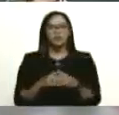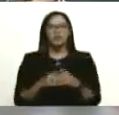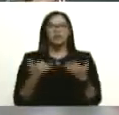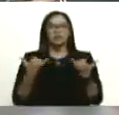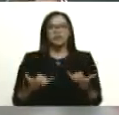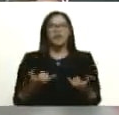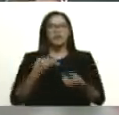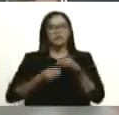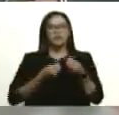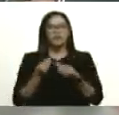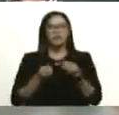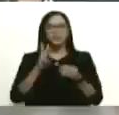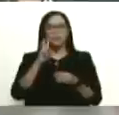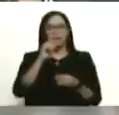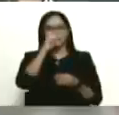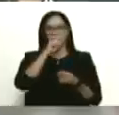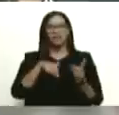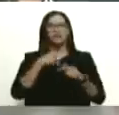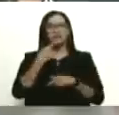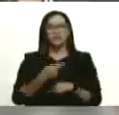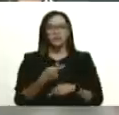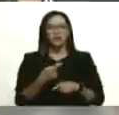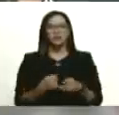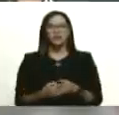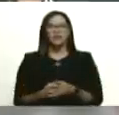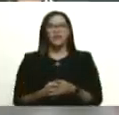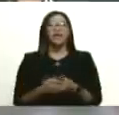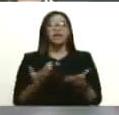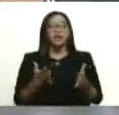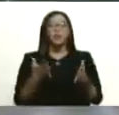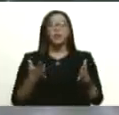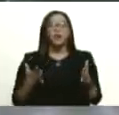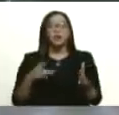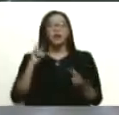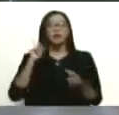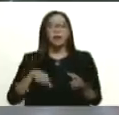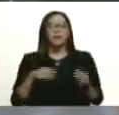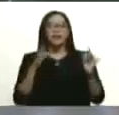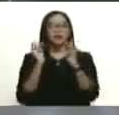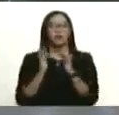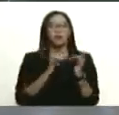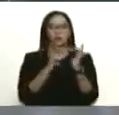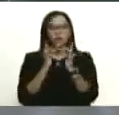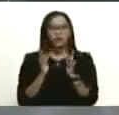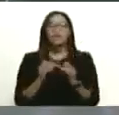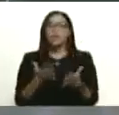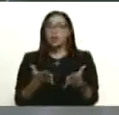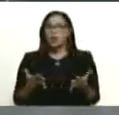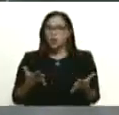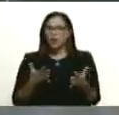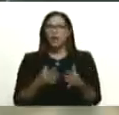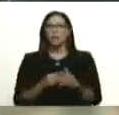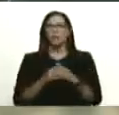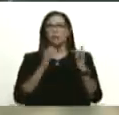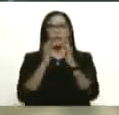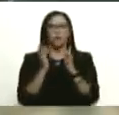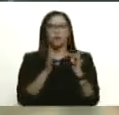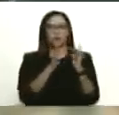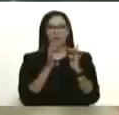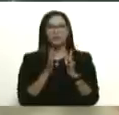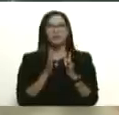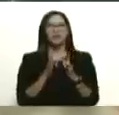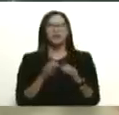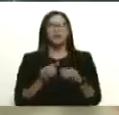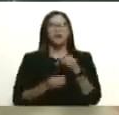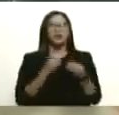que se hizo 20 años después, es que hemos logrado también logramos en la película conectar lo que